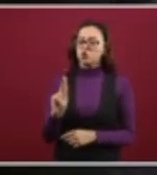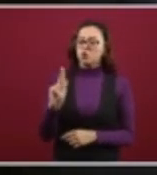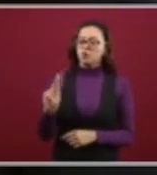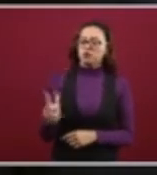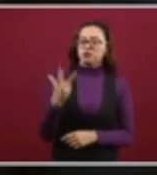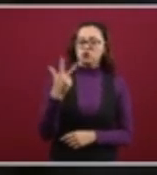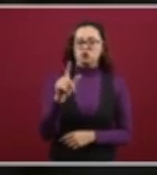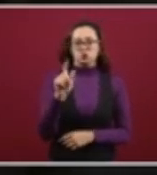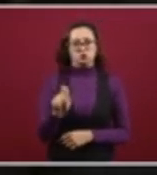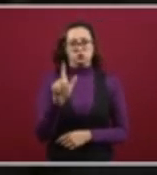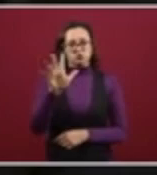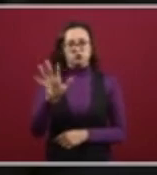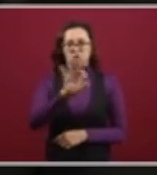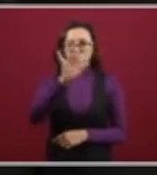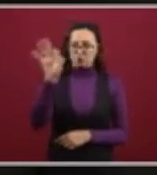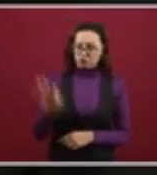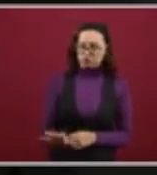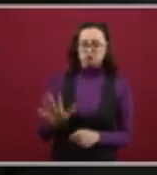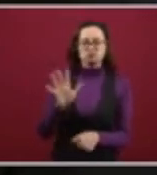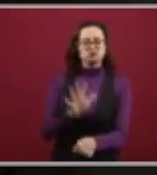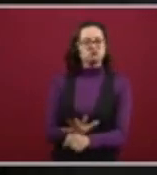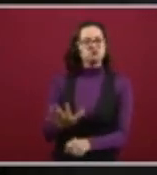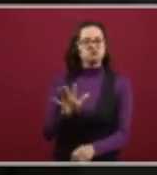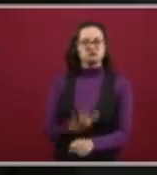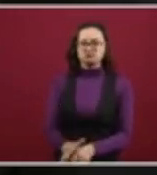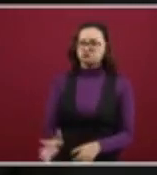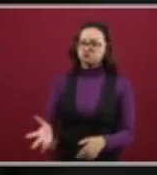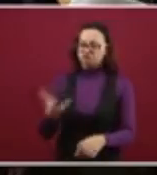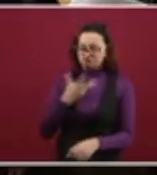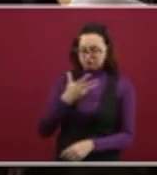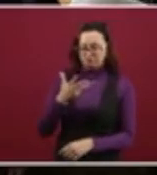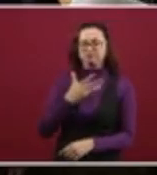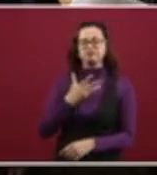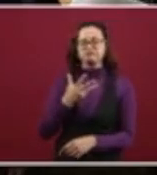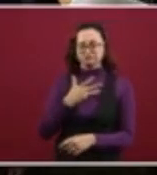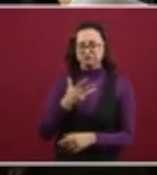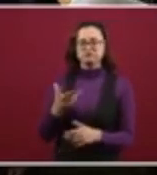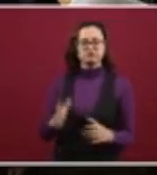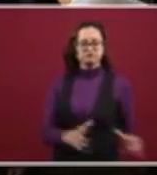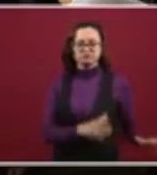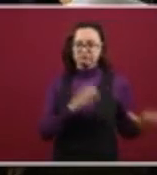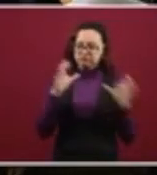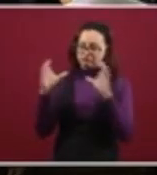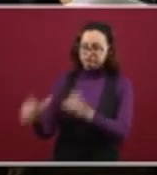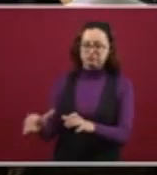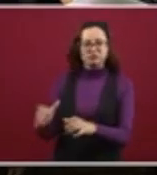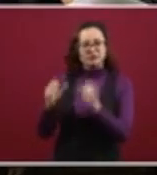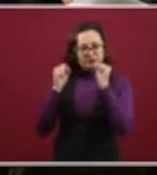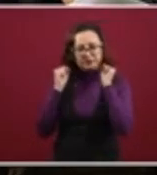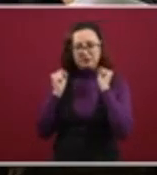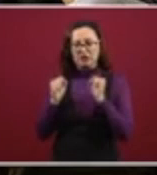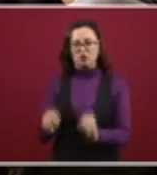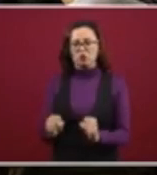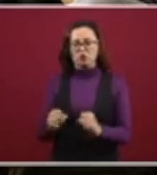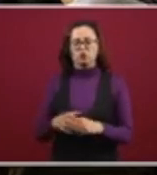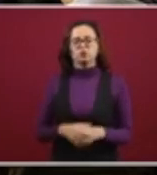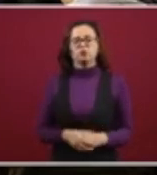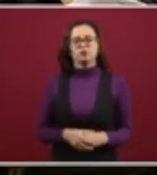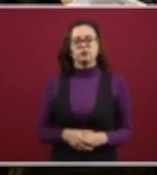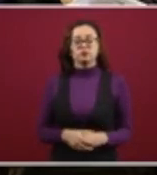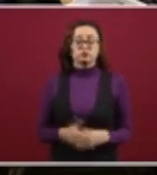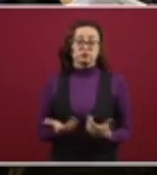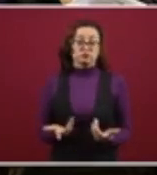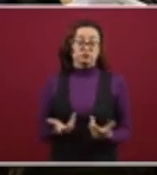98.5% de los productores tiene la certidumbre de que contarán con su fertilizante. Este es un resultado